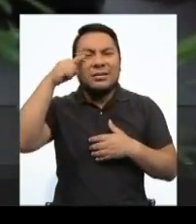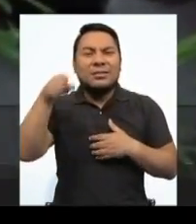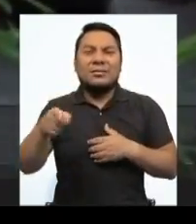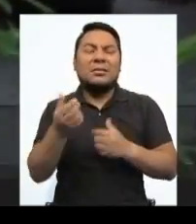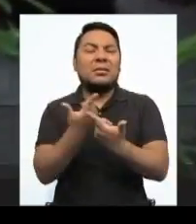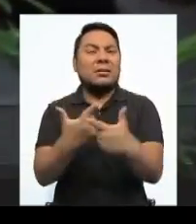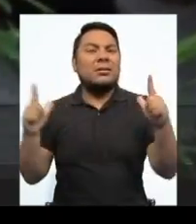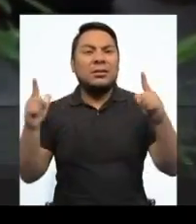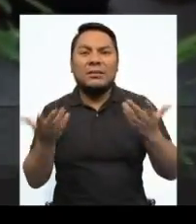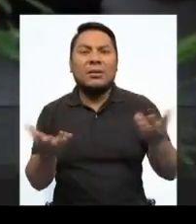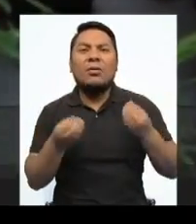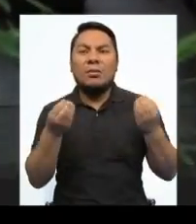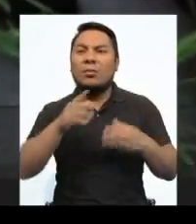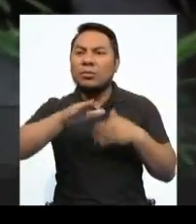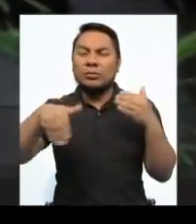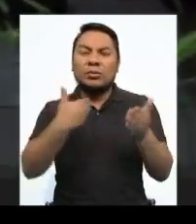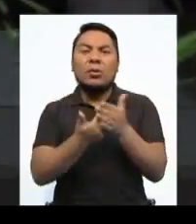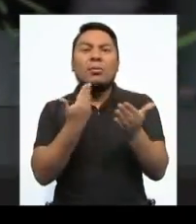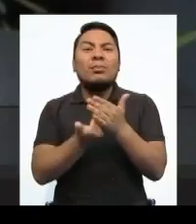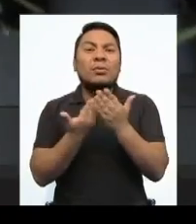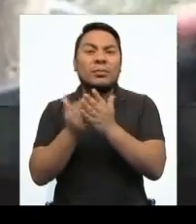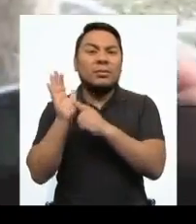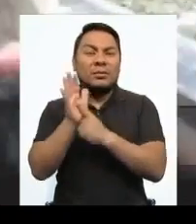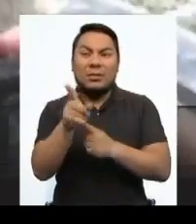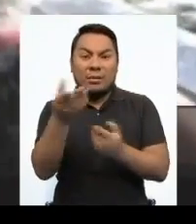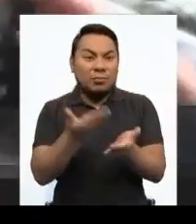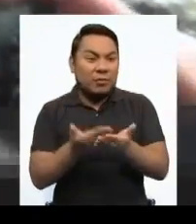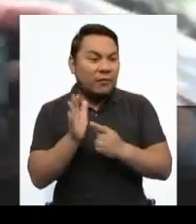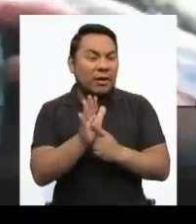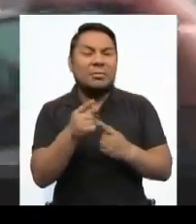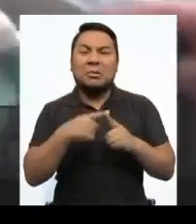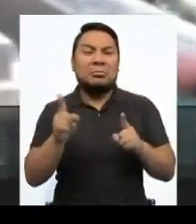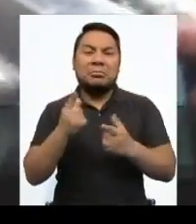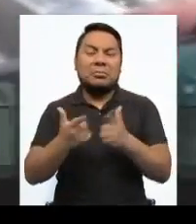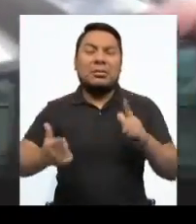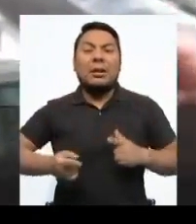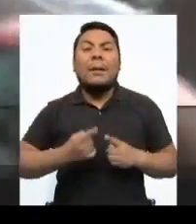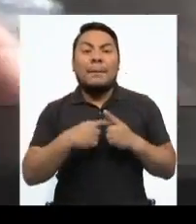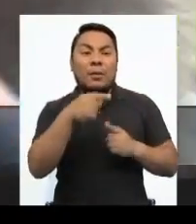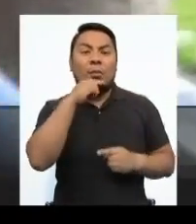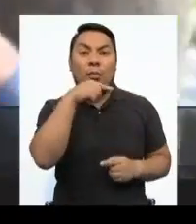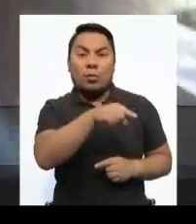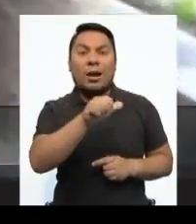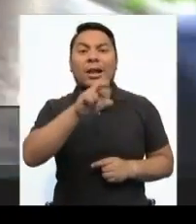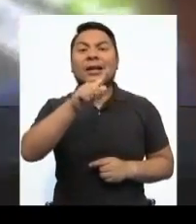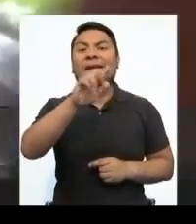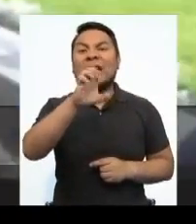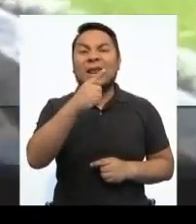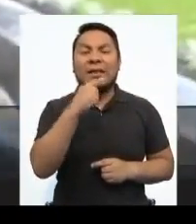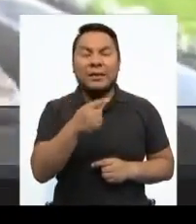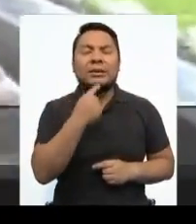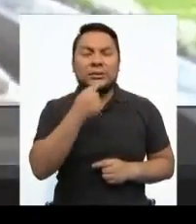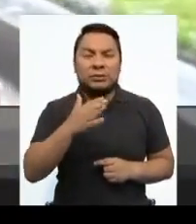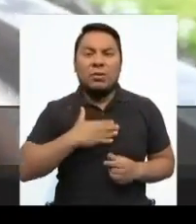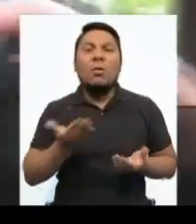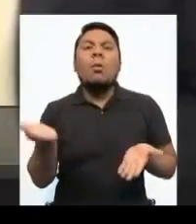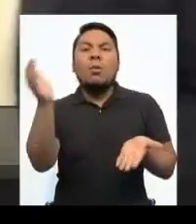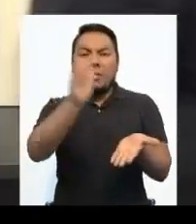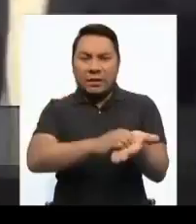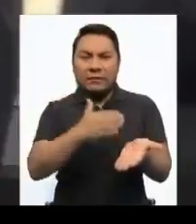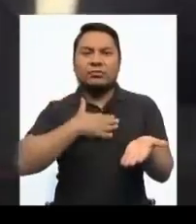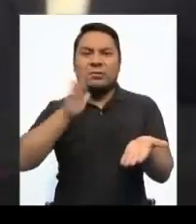gentilmente me han hecho, el lenguaje del juicio es el lenguaje de las pruebas. Sin embargo, Arlet Contreras anunció las acciones legales que